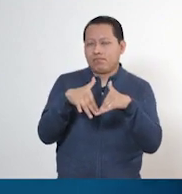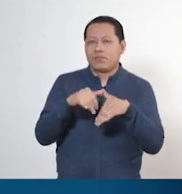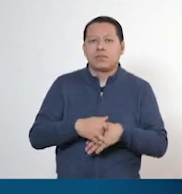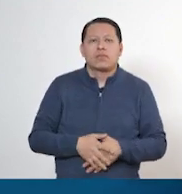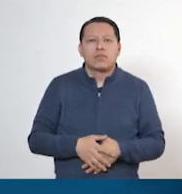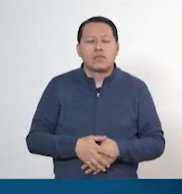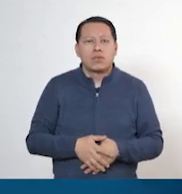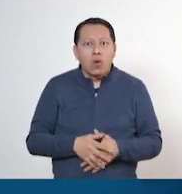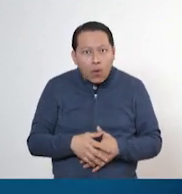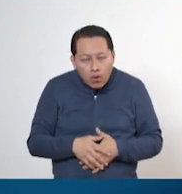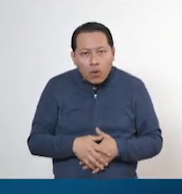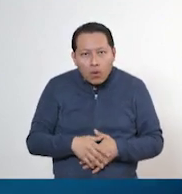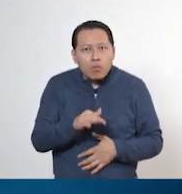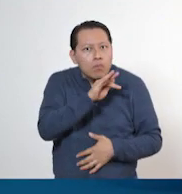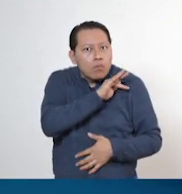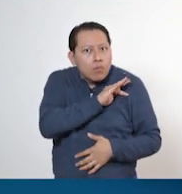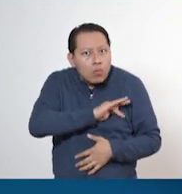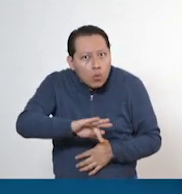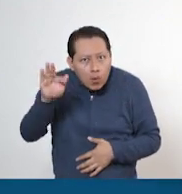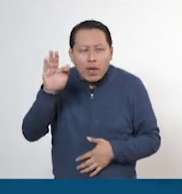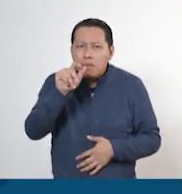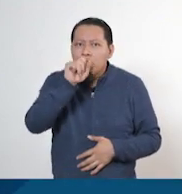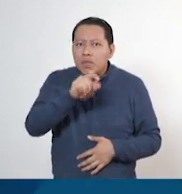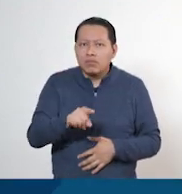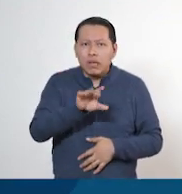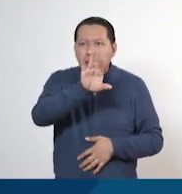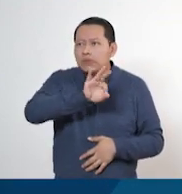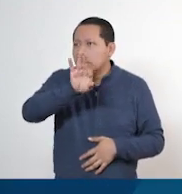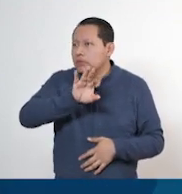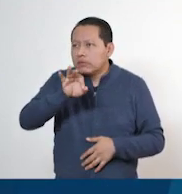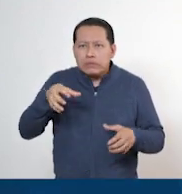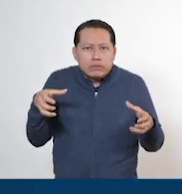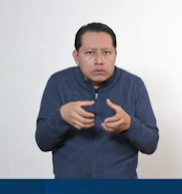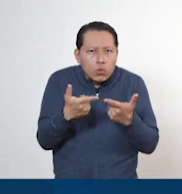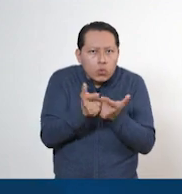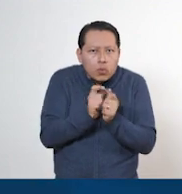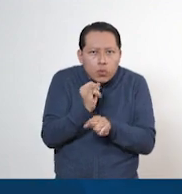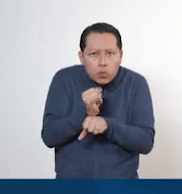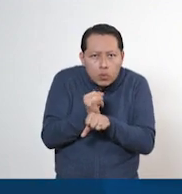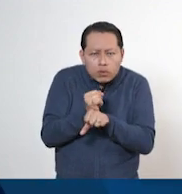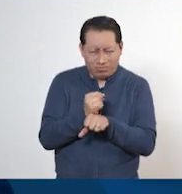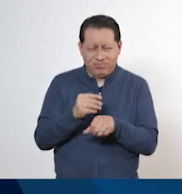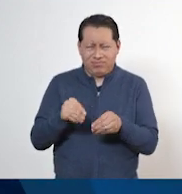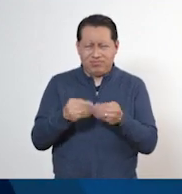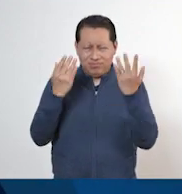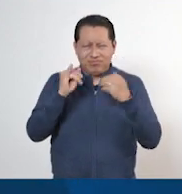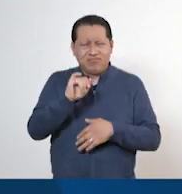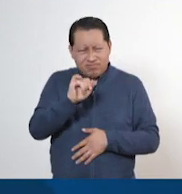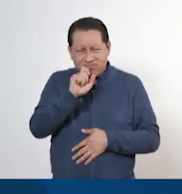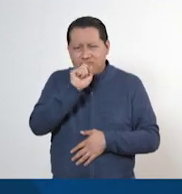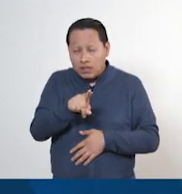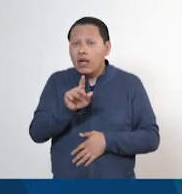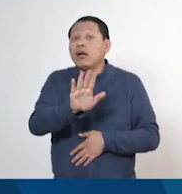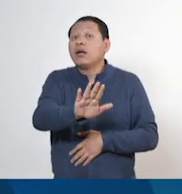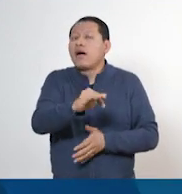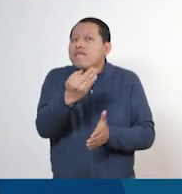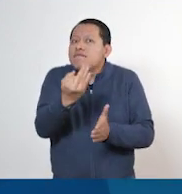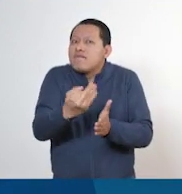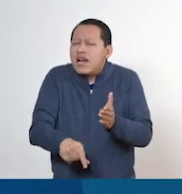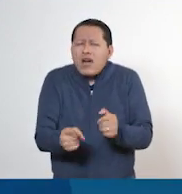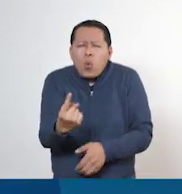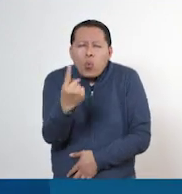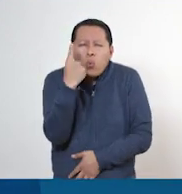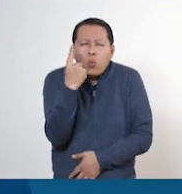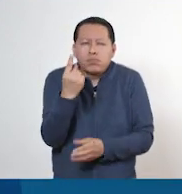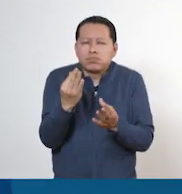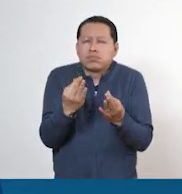¡Ay! ¿Entonces puedo hacer un grupo de investigación? No, pues claro. Y espérate, que me está faltando una libertad